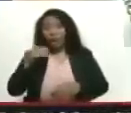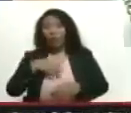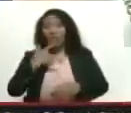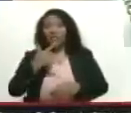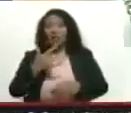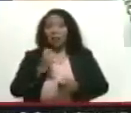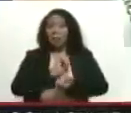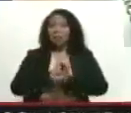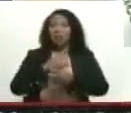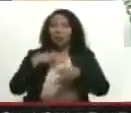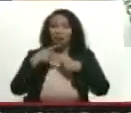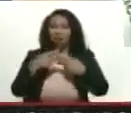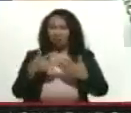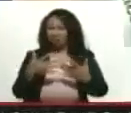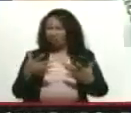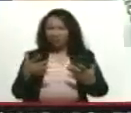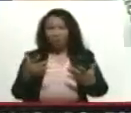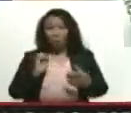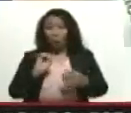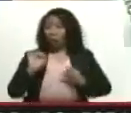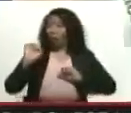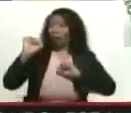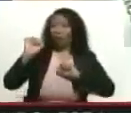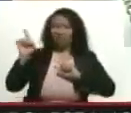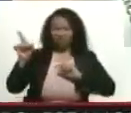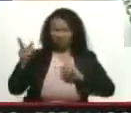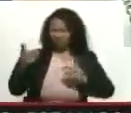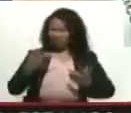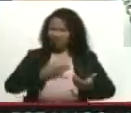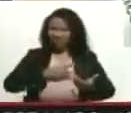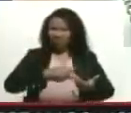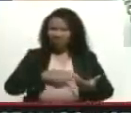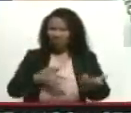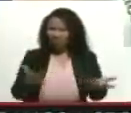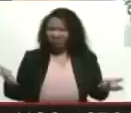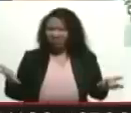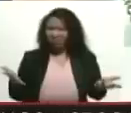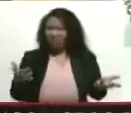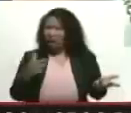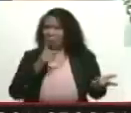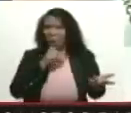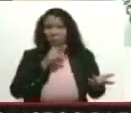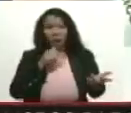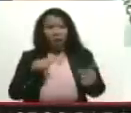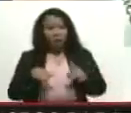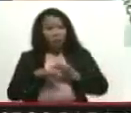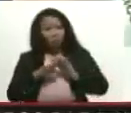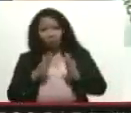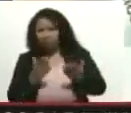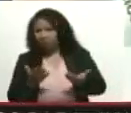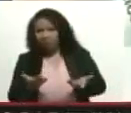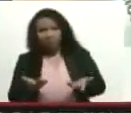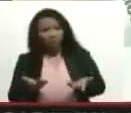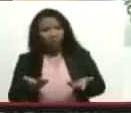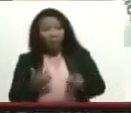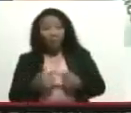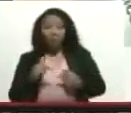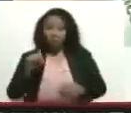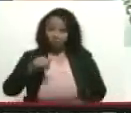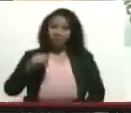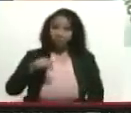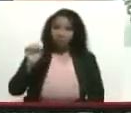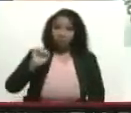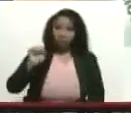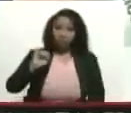políticos o héroes? Eso es infame. Eso no existe en el mundo, pero aquí sí.